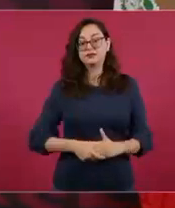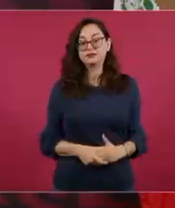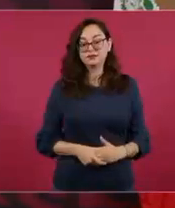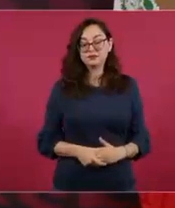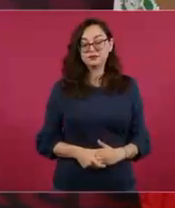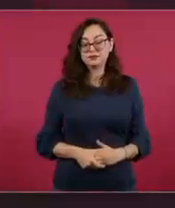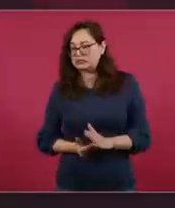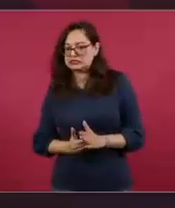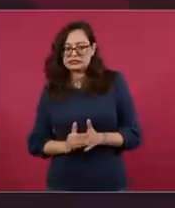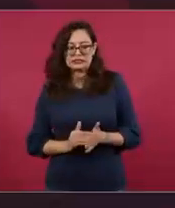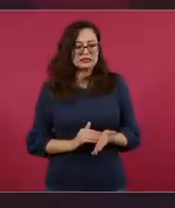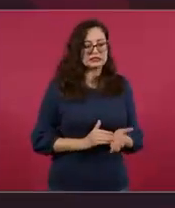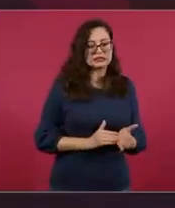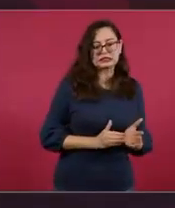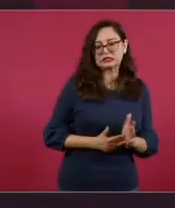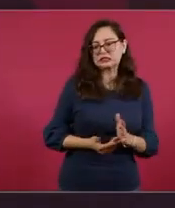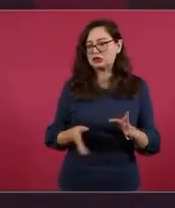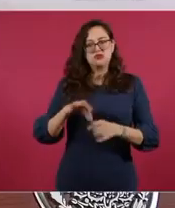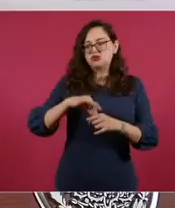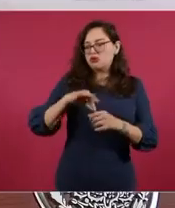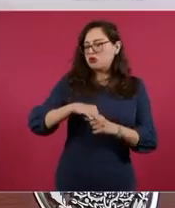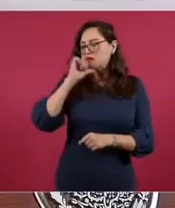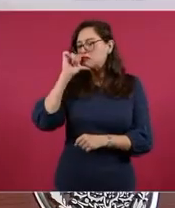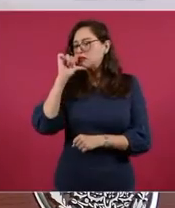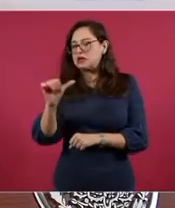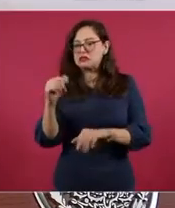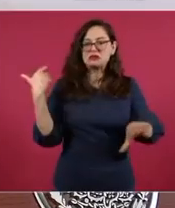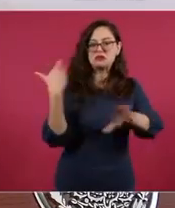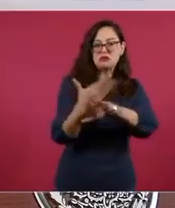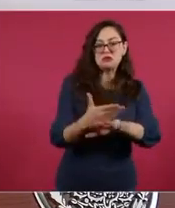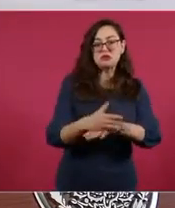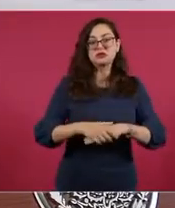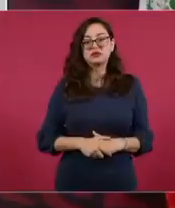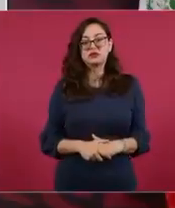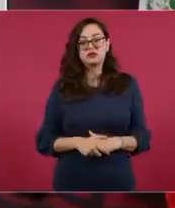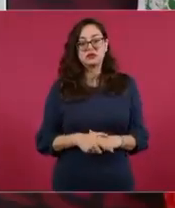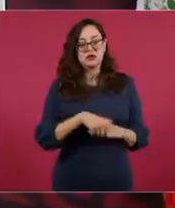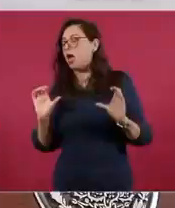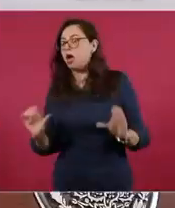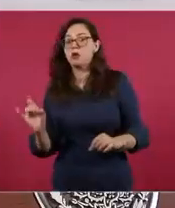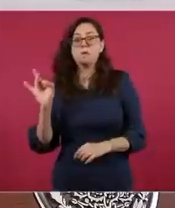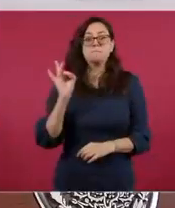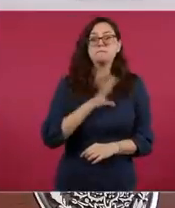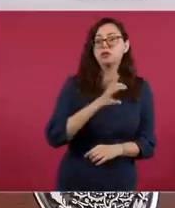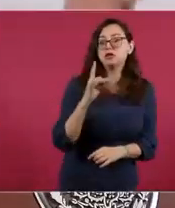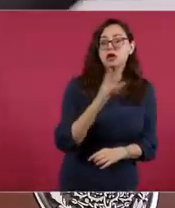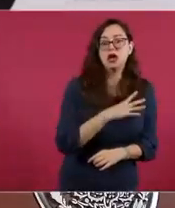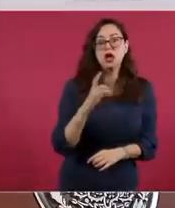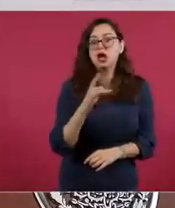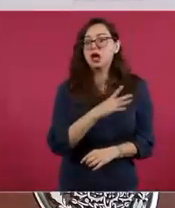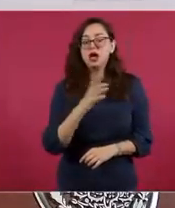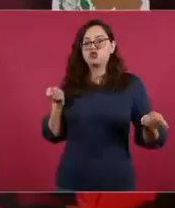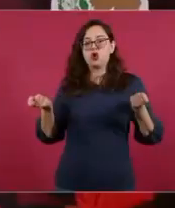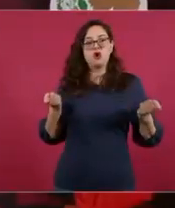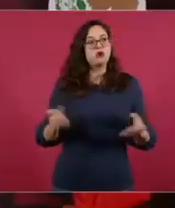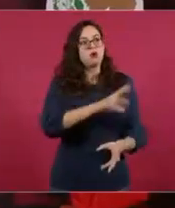servicio, están presionando mucho, hablando de que va a haber inestabilidad política. Es tener